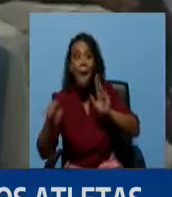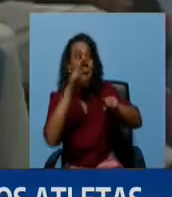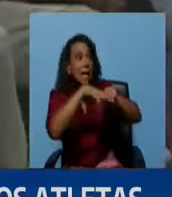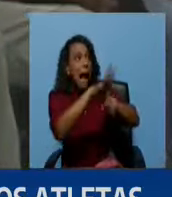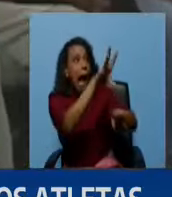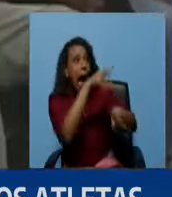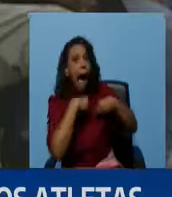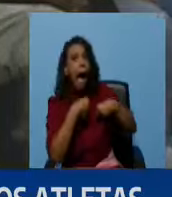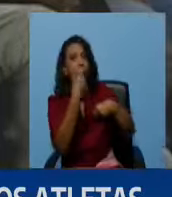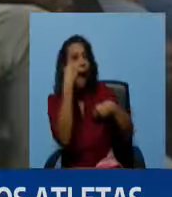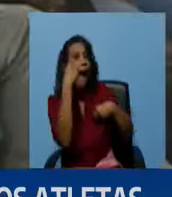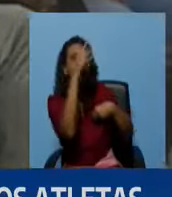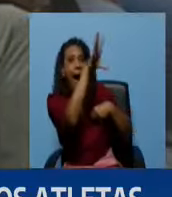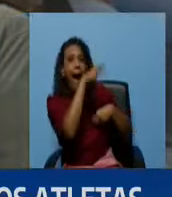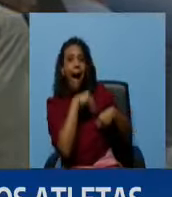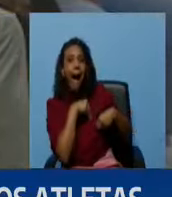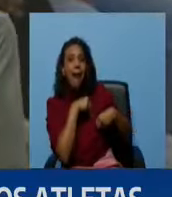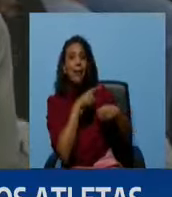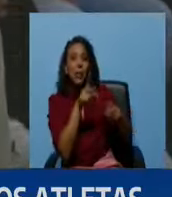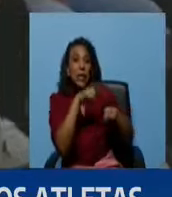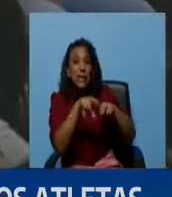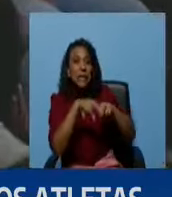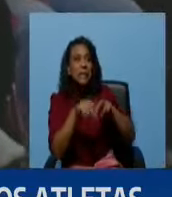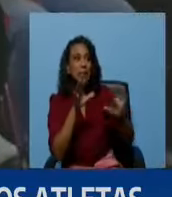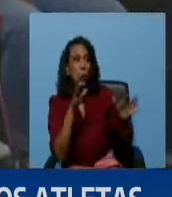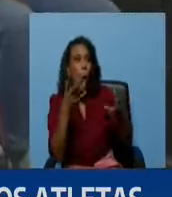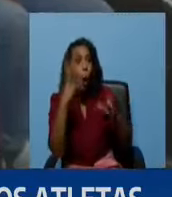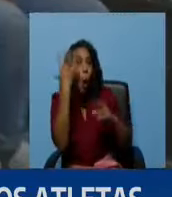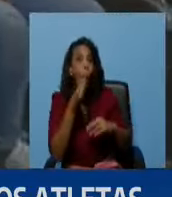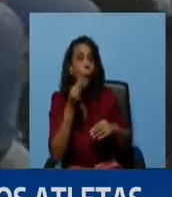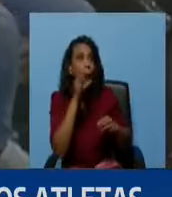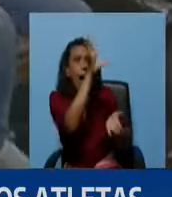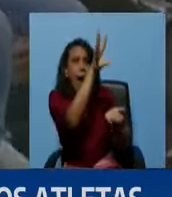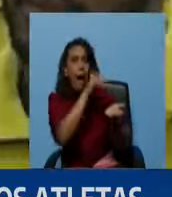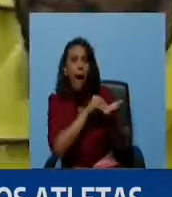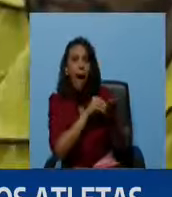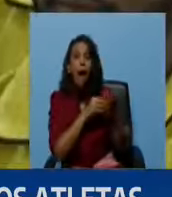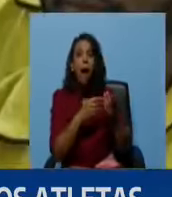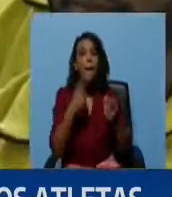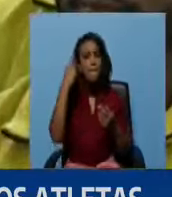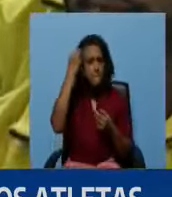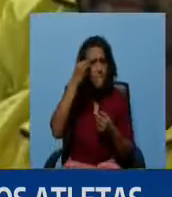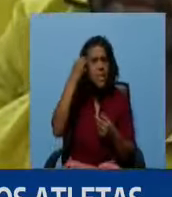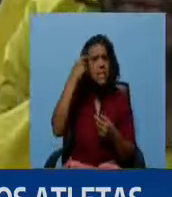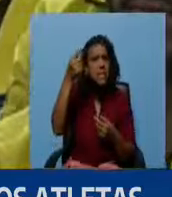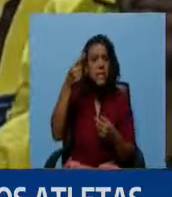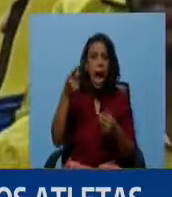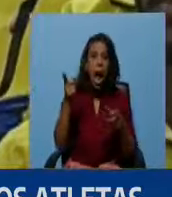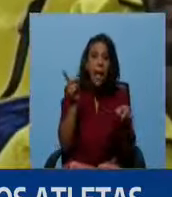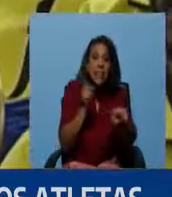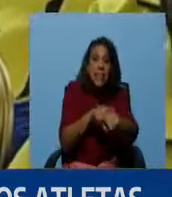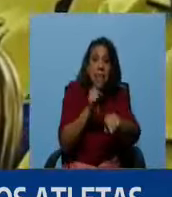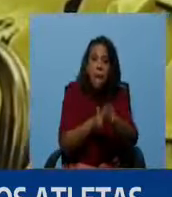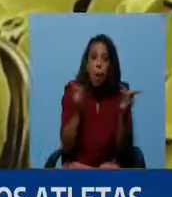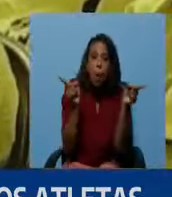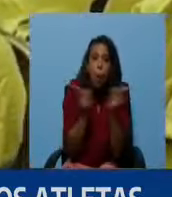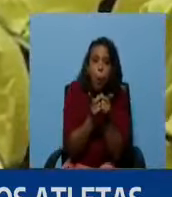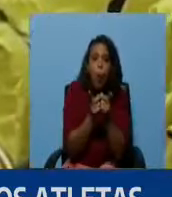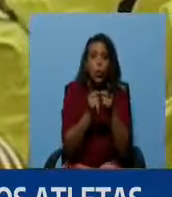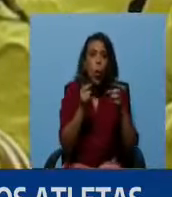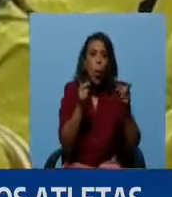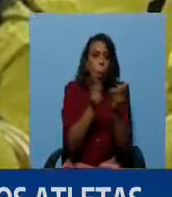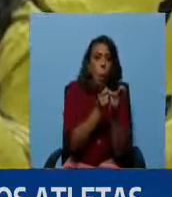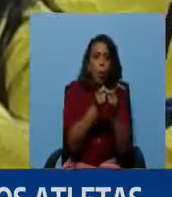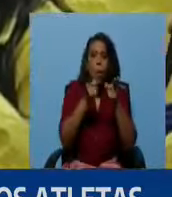una trayectoria ejemplar desde todo punto de vista? Entonces hay que pensar siempre en el corto plazo, en el mediano